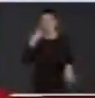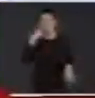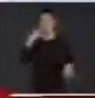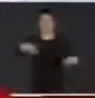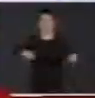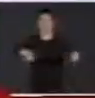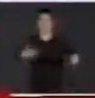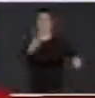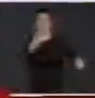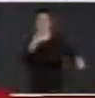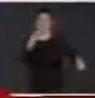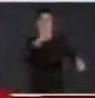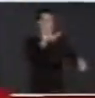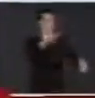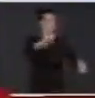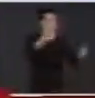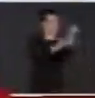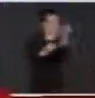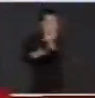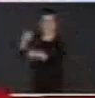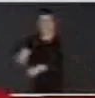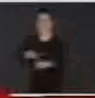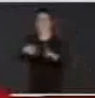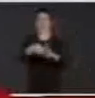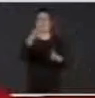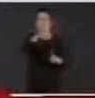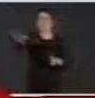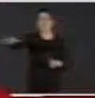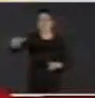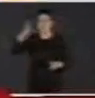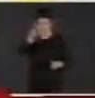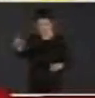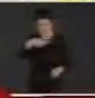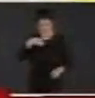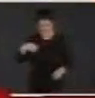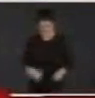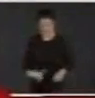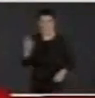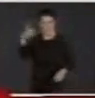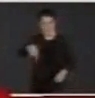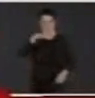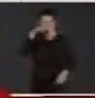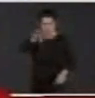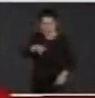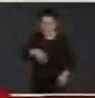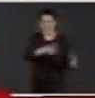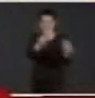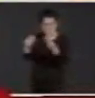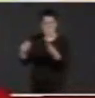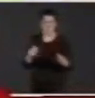pasar y a todos los chinos que hay una isa. Hacerle bailar.